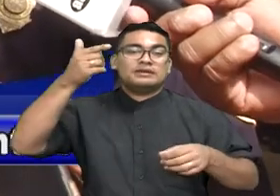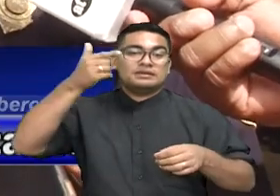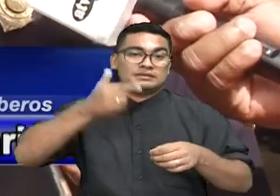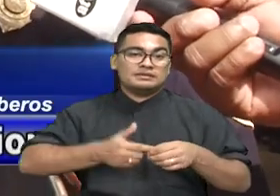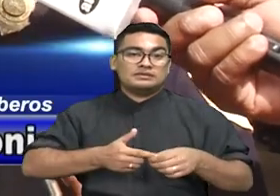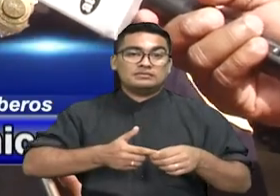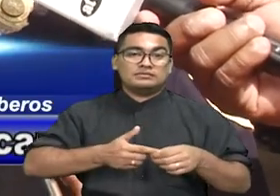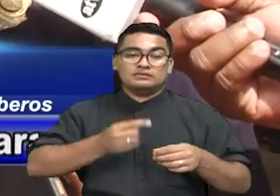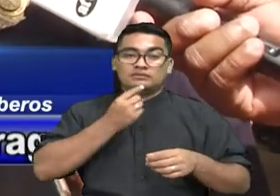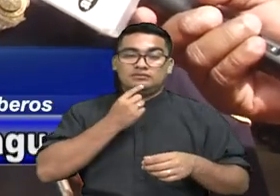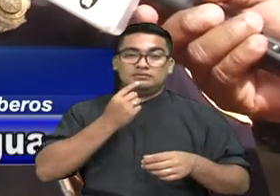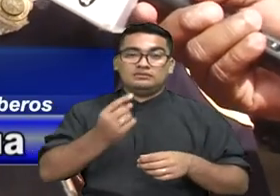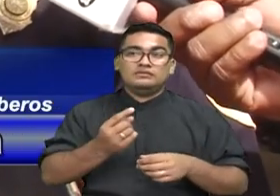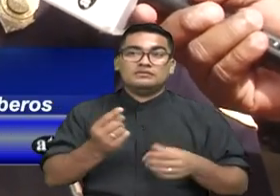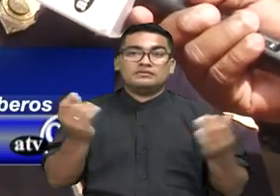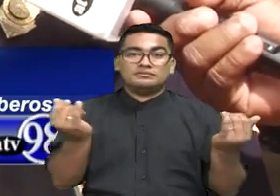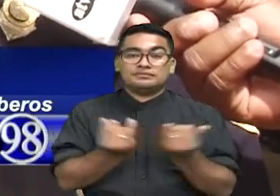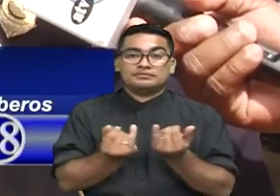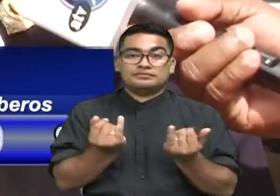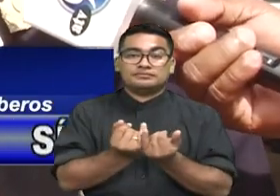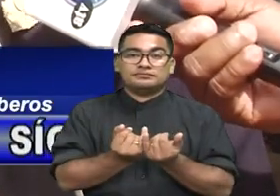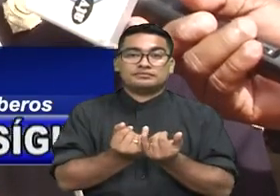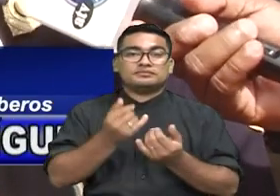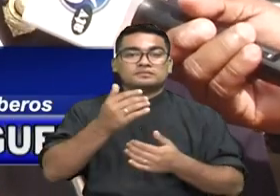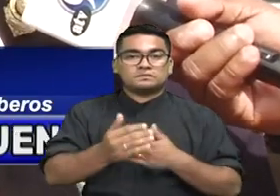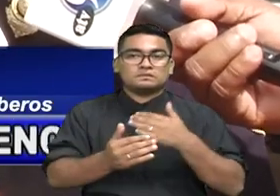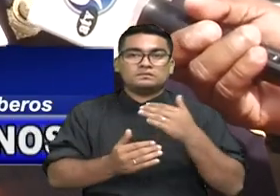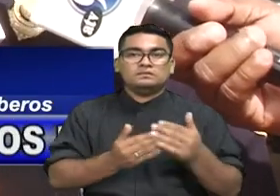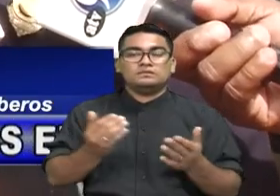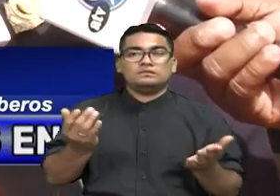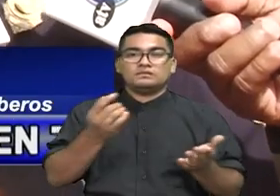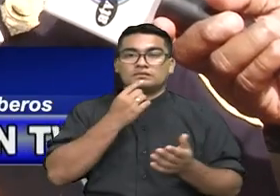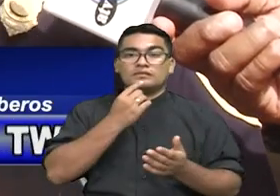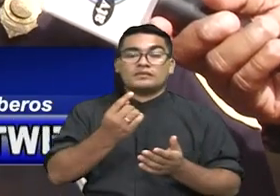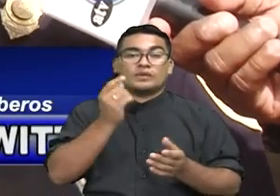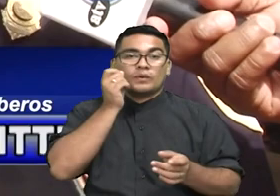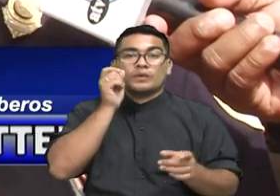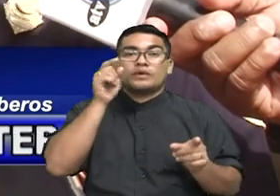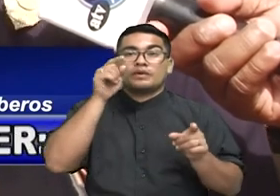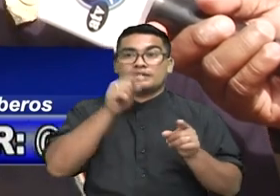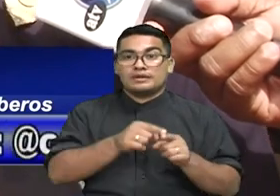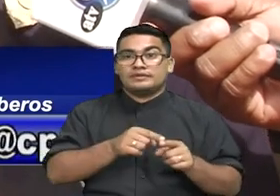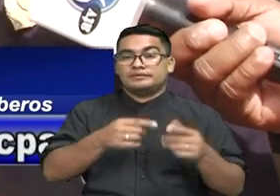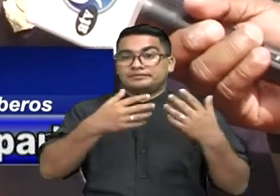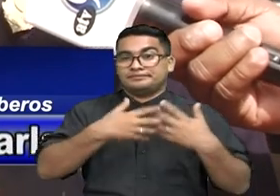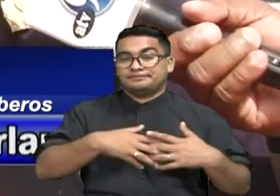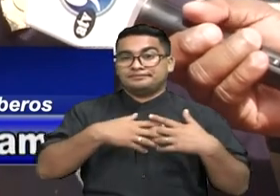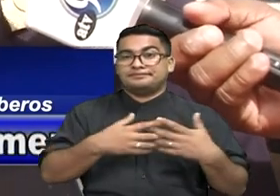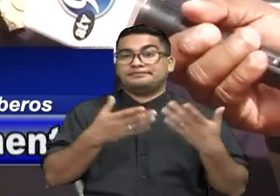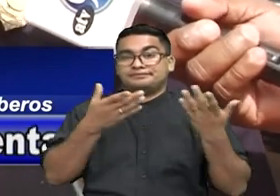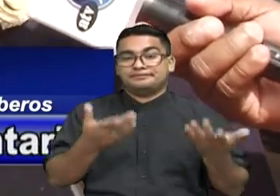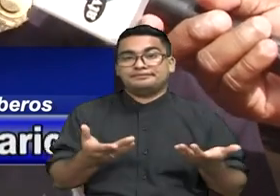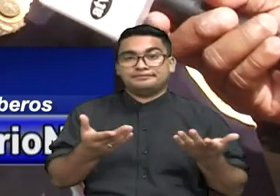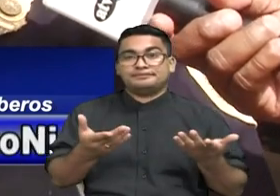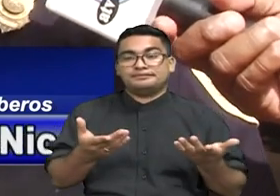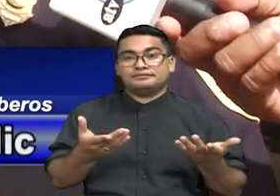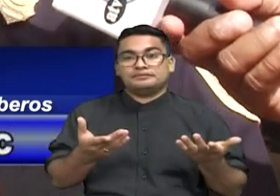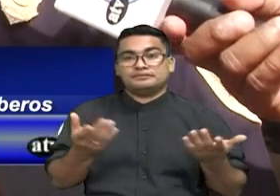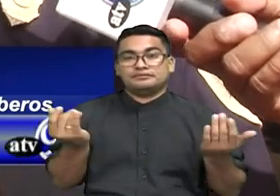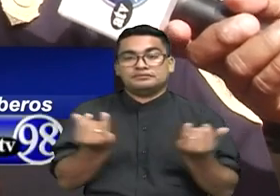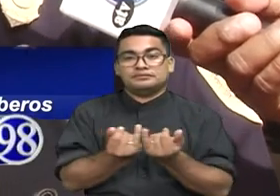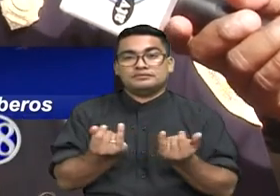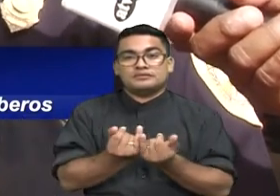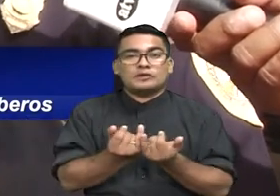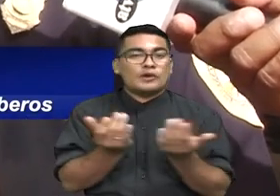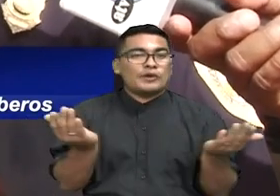fugas de gas con llama, sin llama, todos los procesos tecnológicos de los objetivos llamados empresas. Entonces, también de